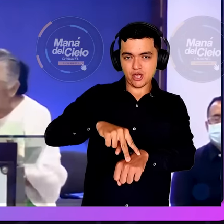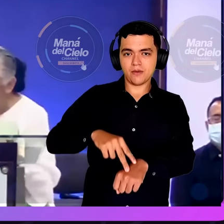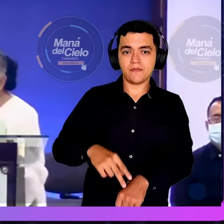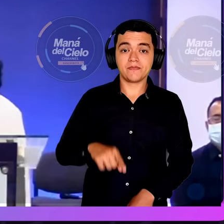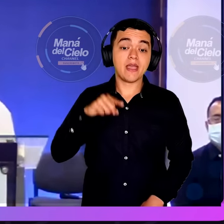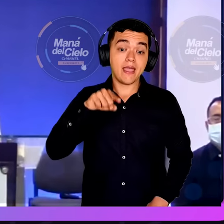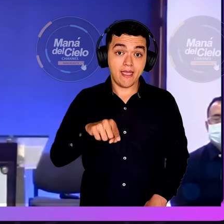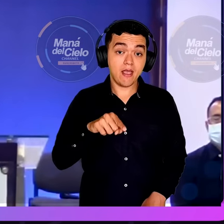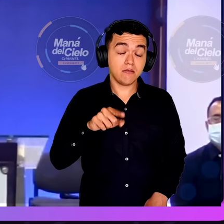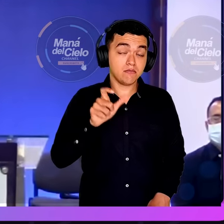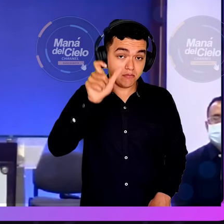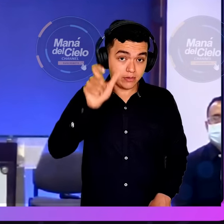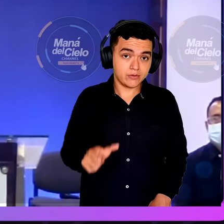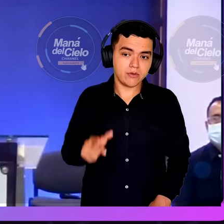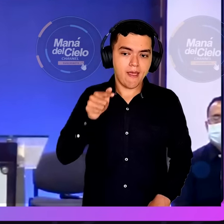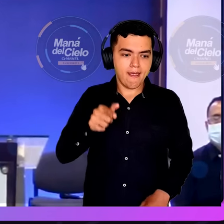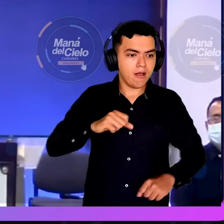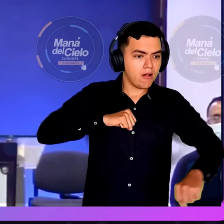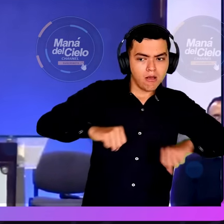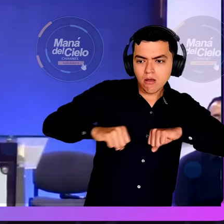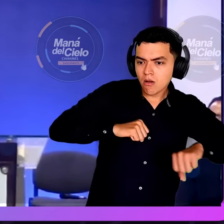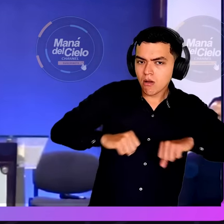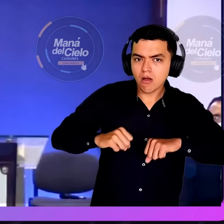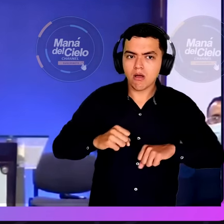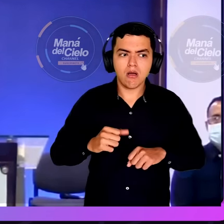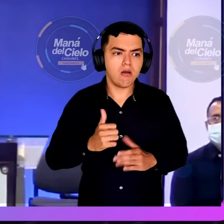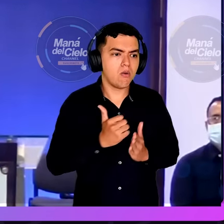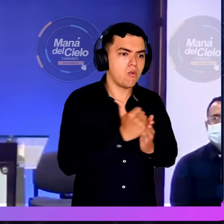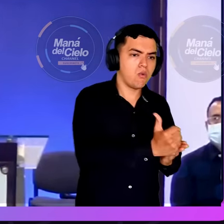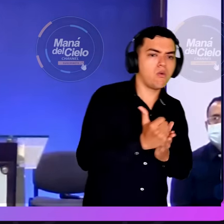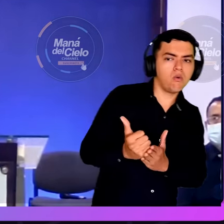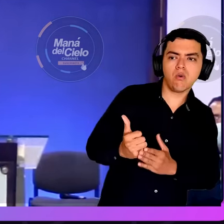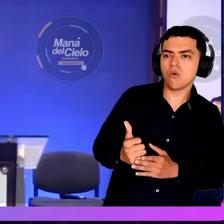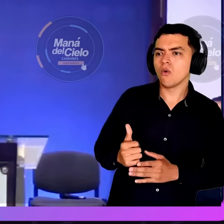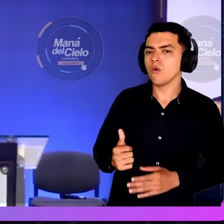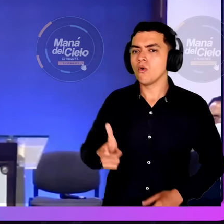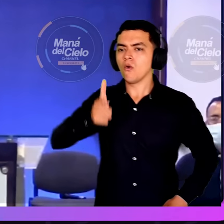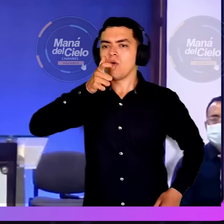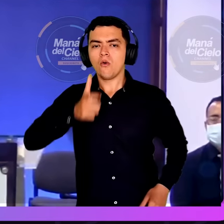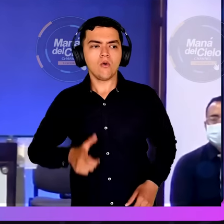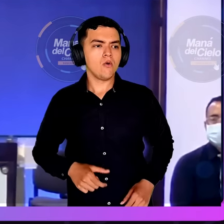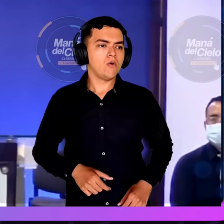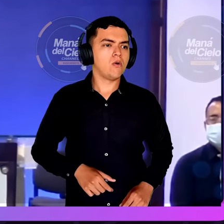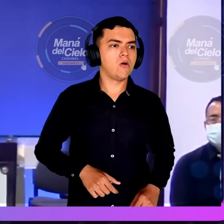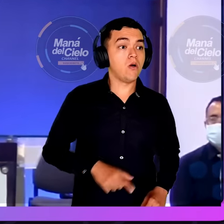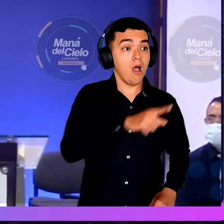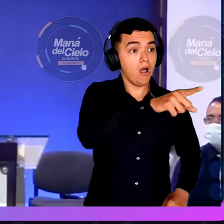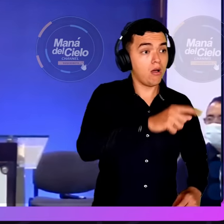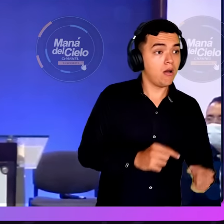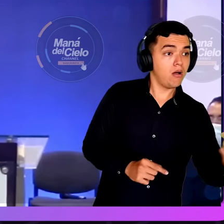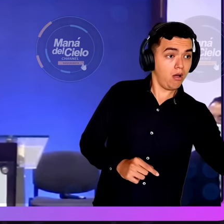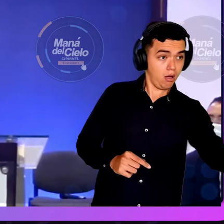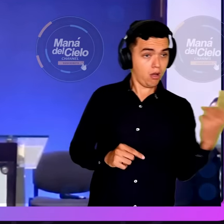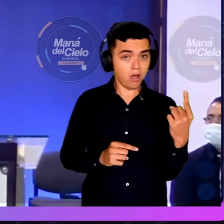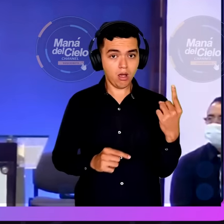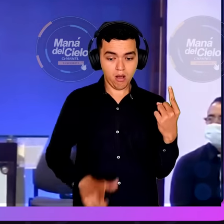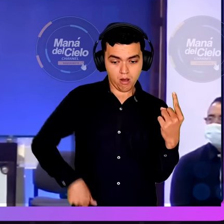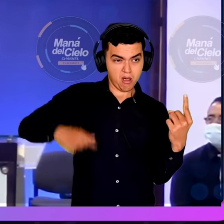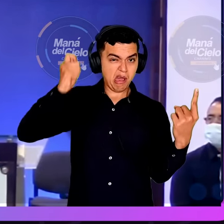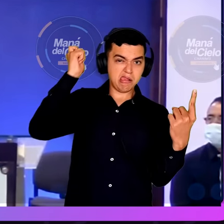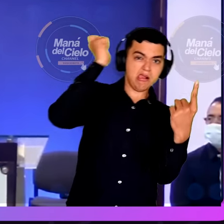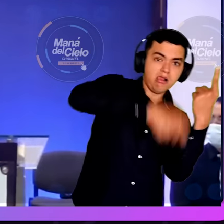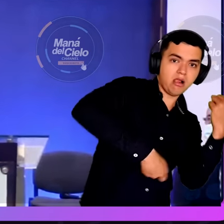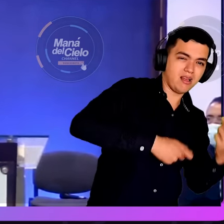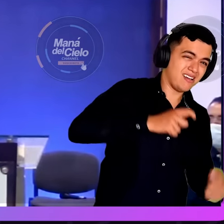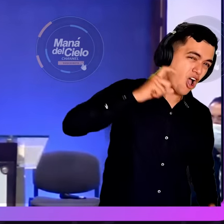creo que Pedro, usted sabe que Pedro todo lo hablaba. Pedro no se aguantaba un cólico. Todo, estaba metido en todo. Vea,